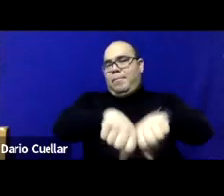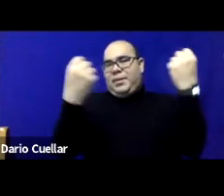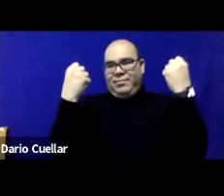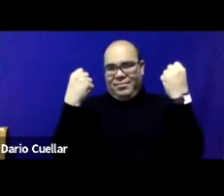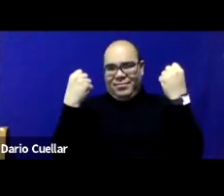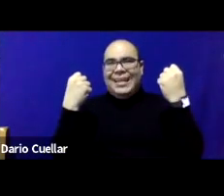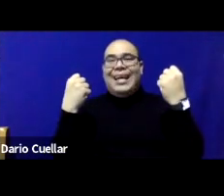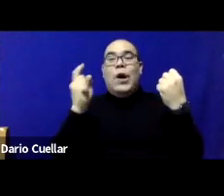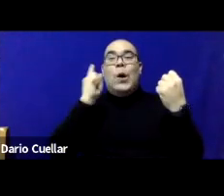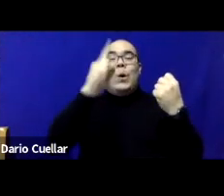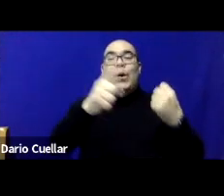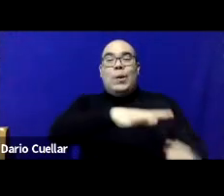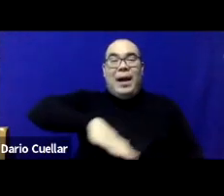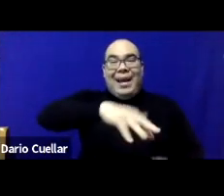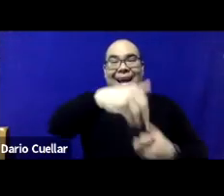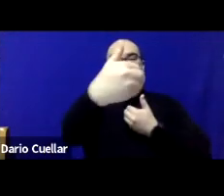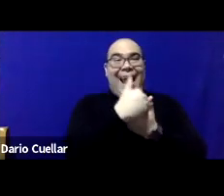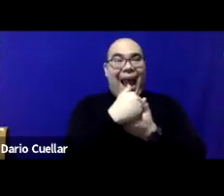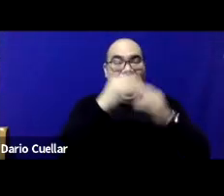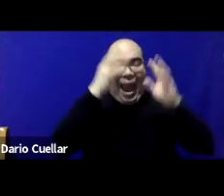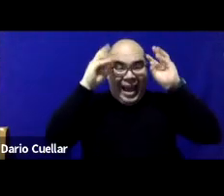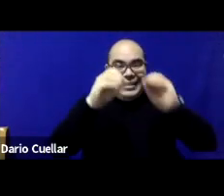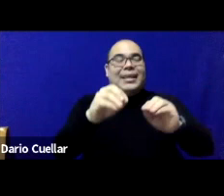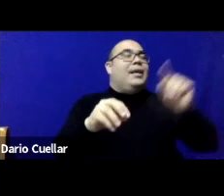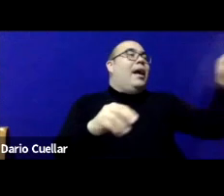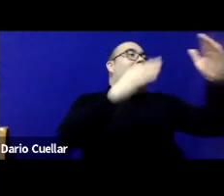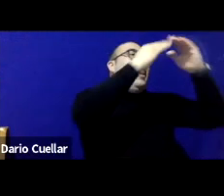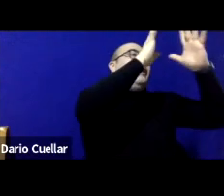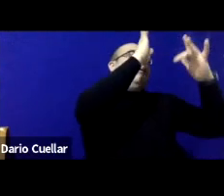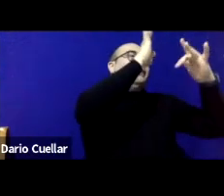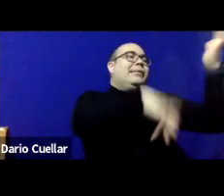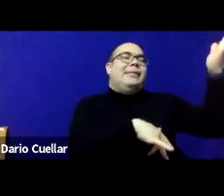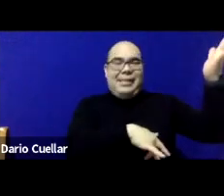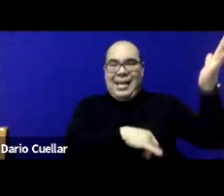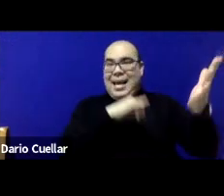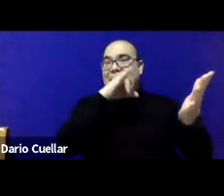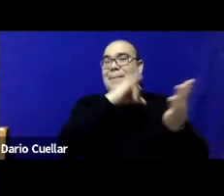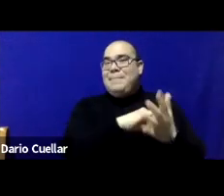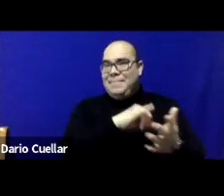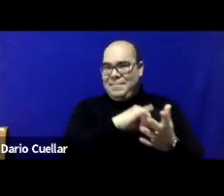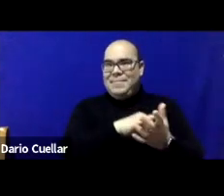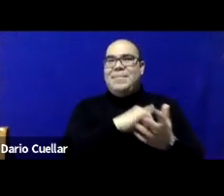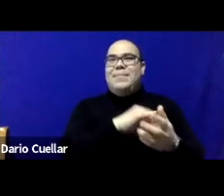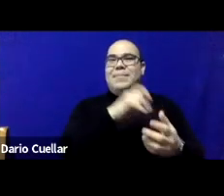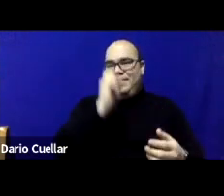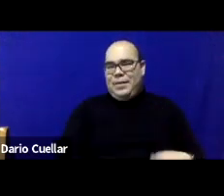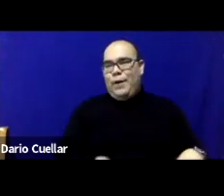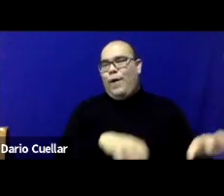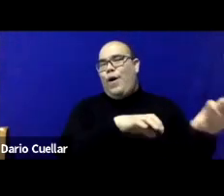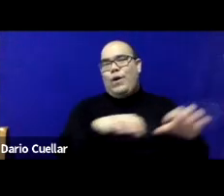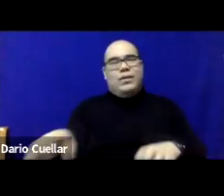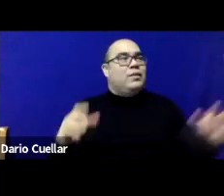que ha aprendido en el consultorio con lo que está pasando en casa. Entonces, si adicional tiene una condición donde le